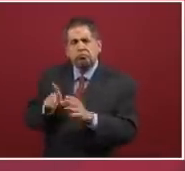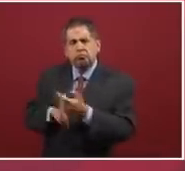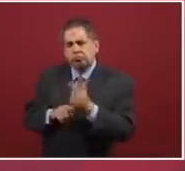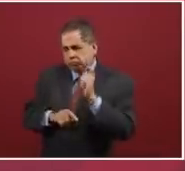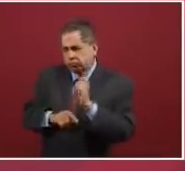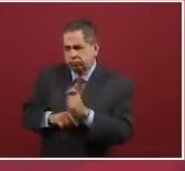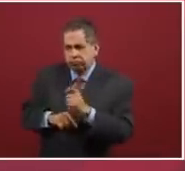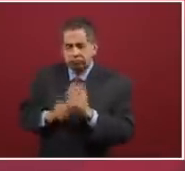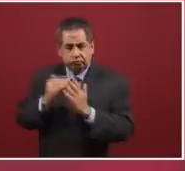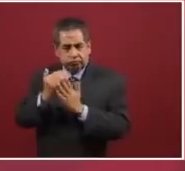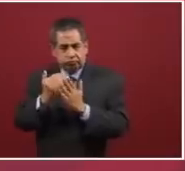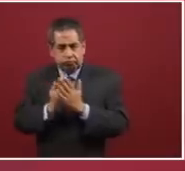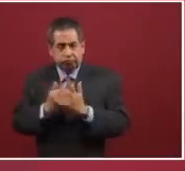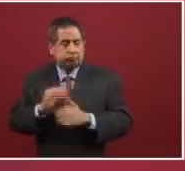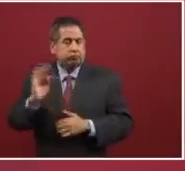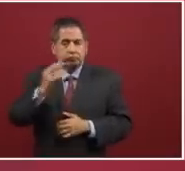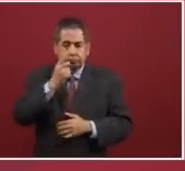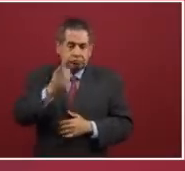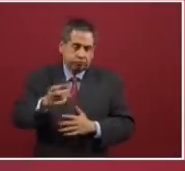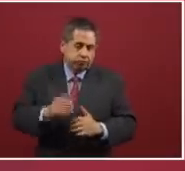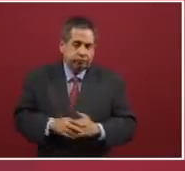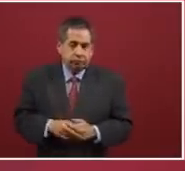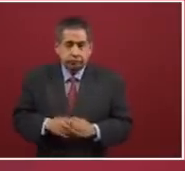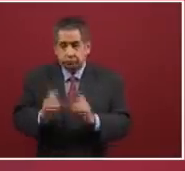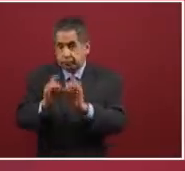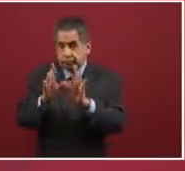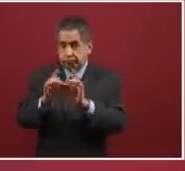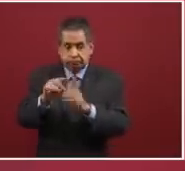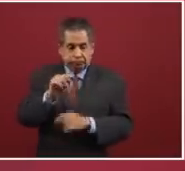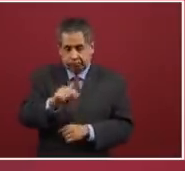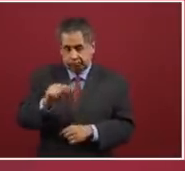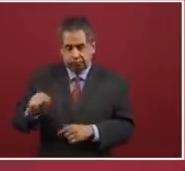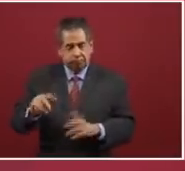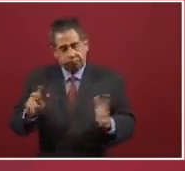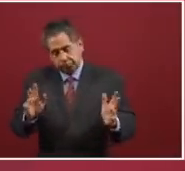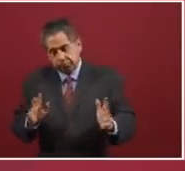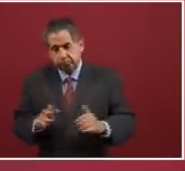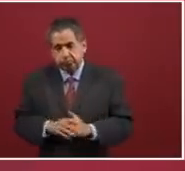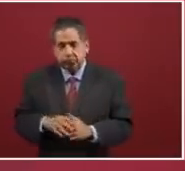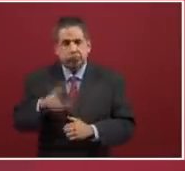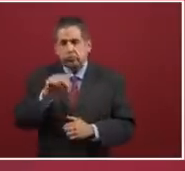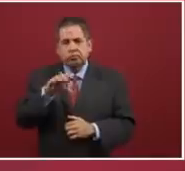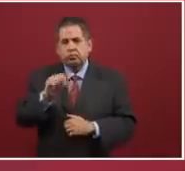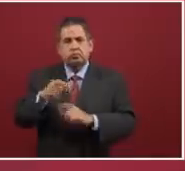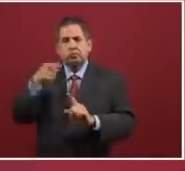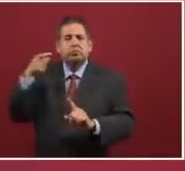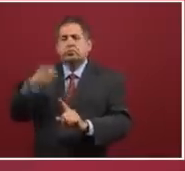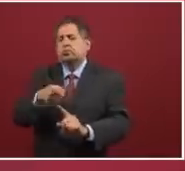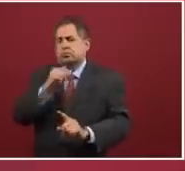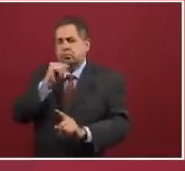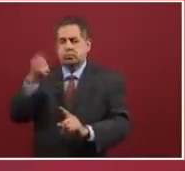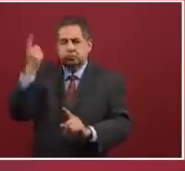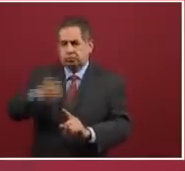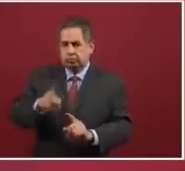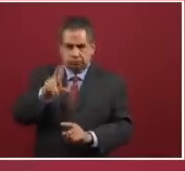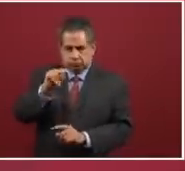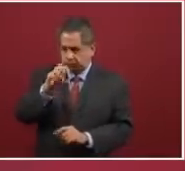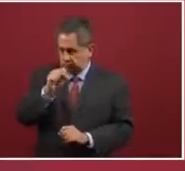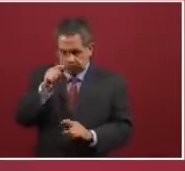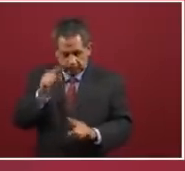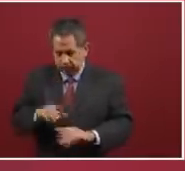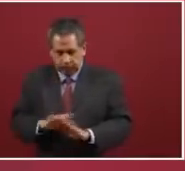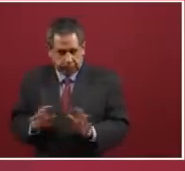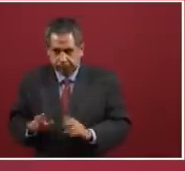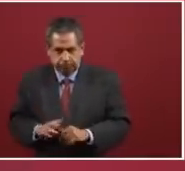Si se dieron estos casos, no es esa la instrucción